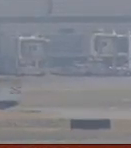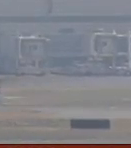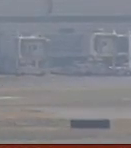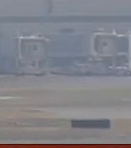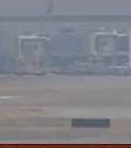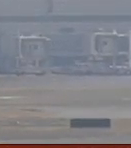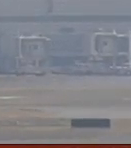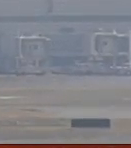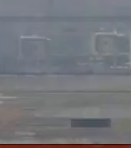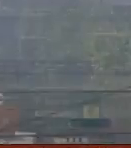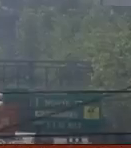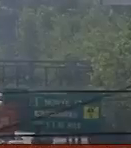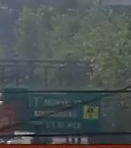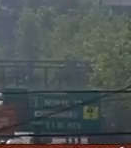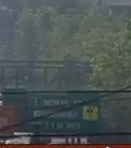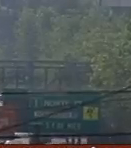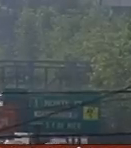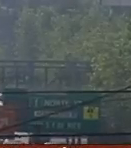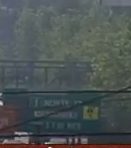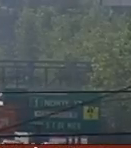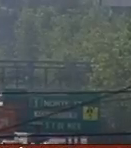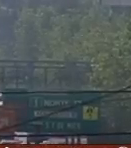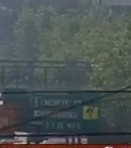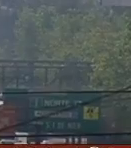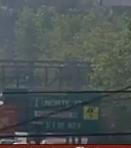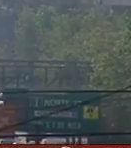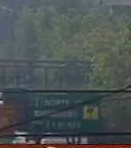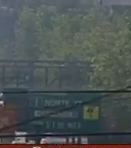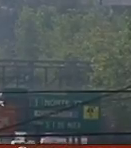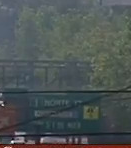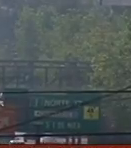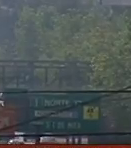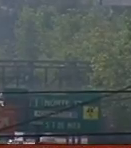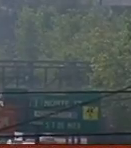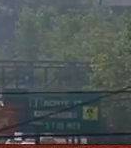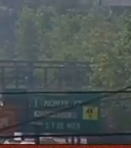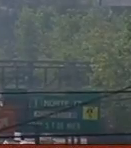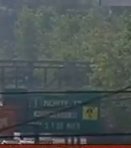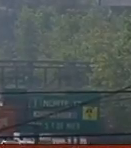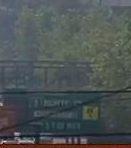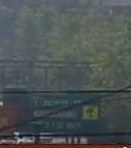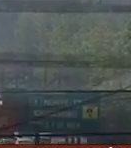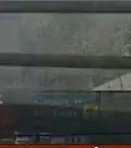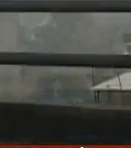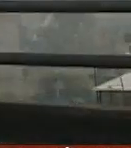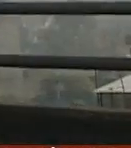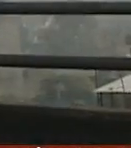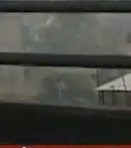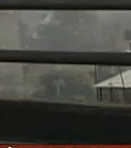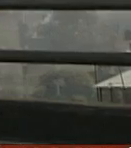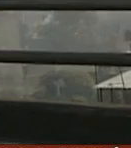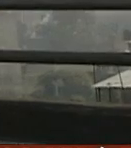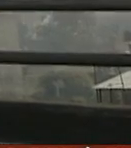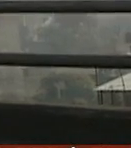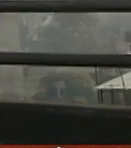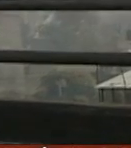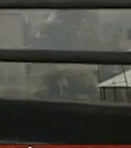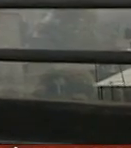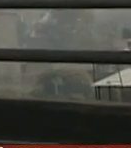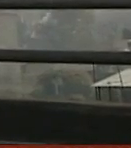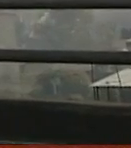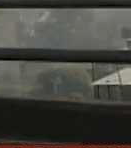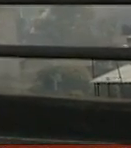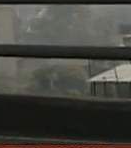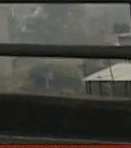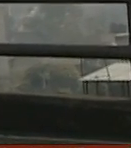la economía para que la economía pueda fluir y no tener afectaciones para las personas, para los empleos, para el movimiento de las